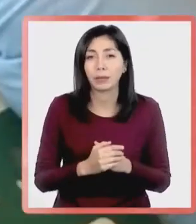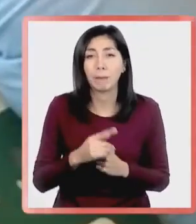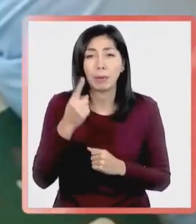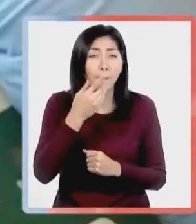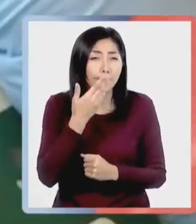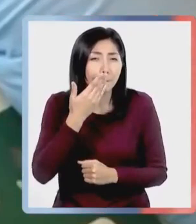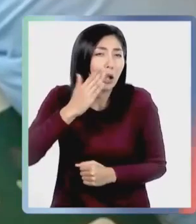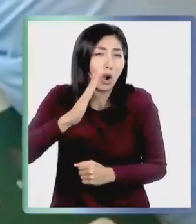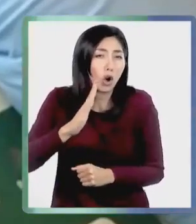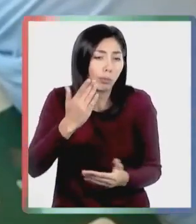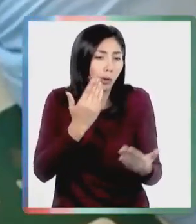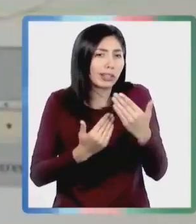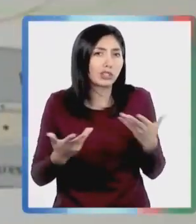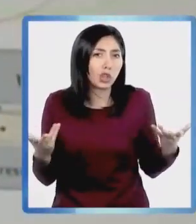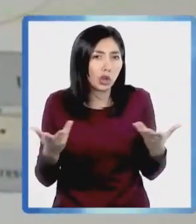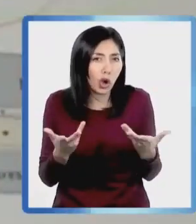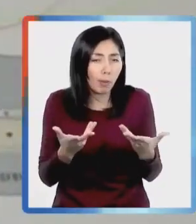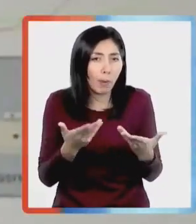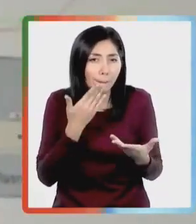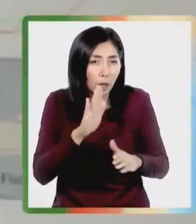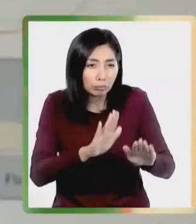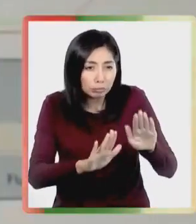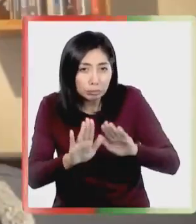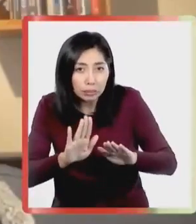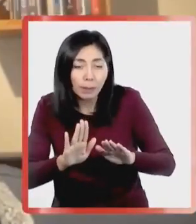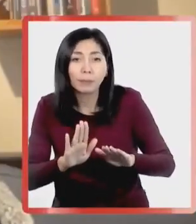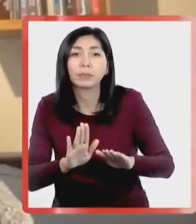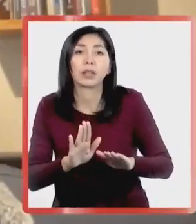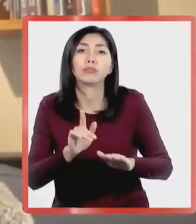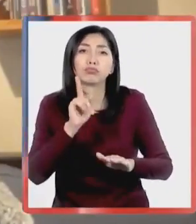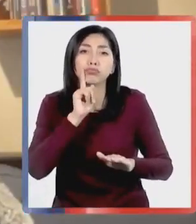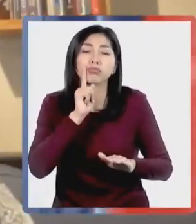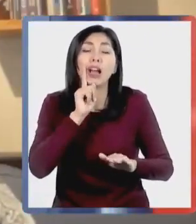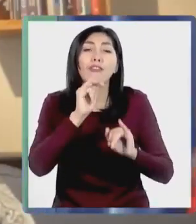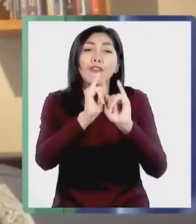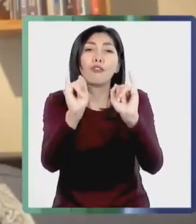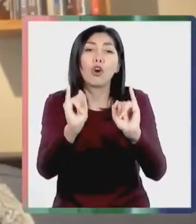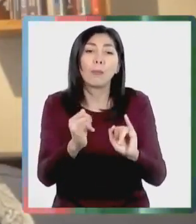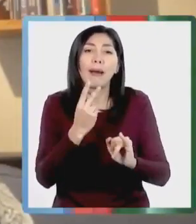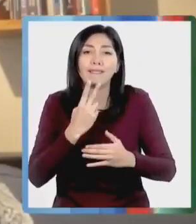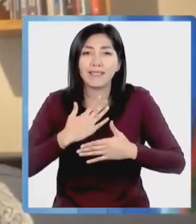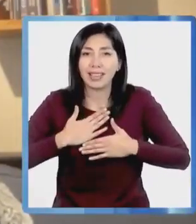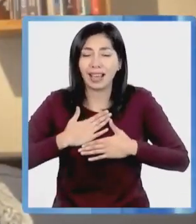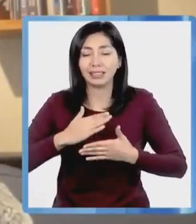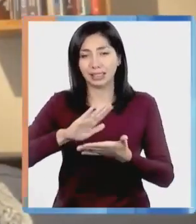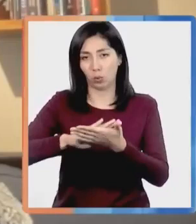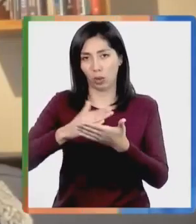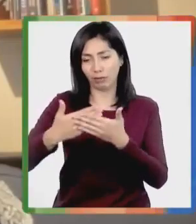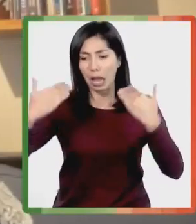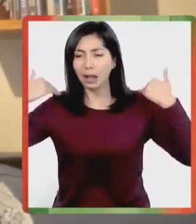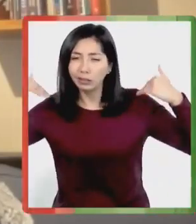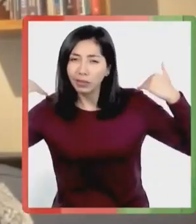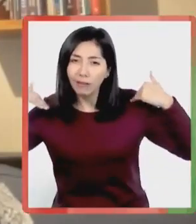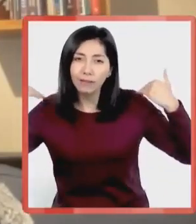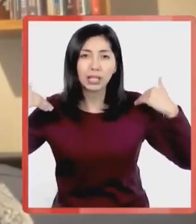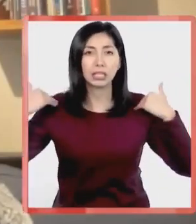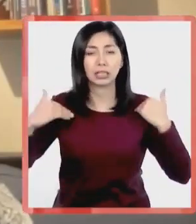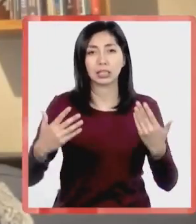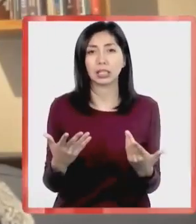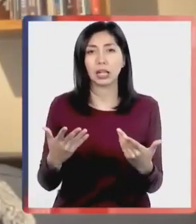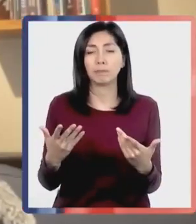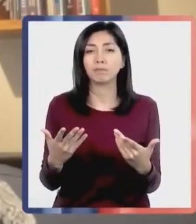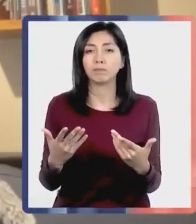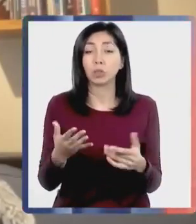preventivas. De todas maneras, la mejor protección siempre ante de tener este antecedente es mantener un estilo de vida saludable, hacer actividad